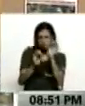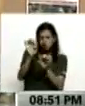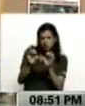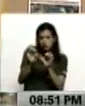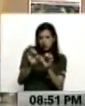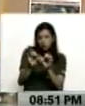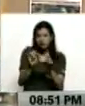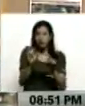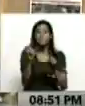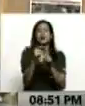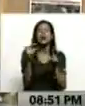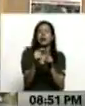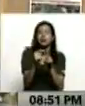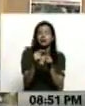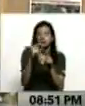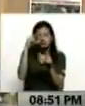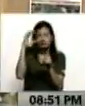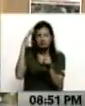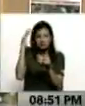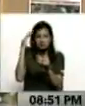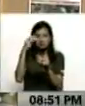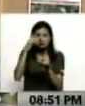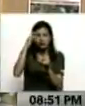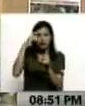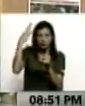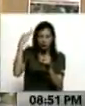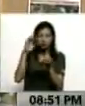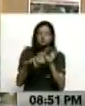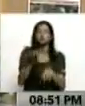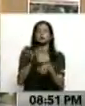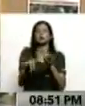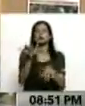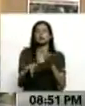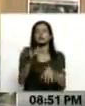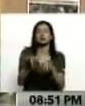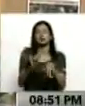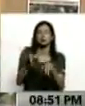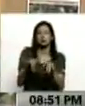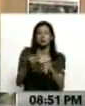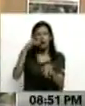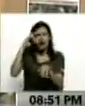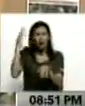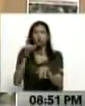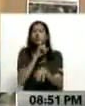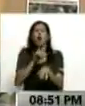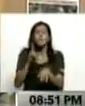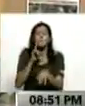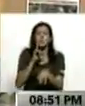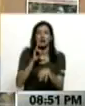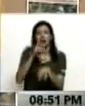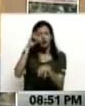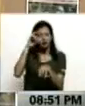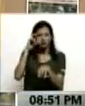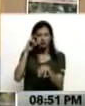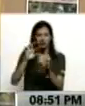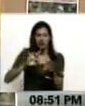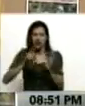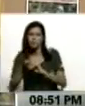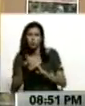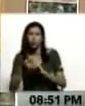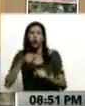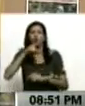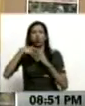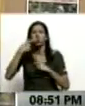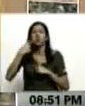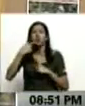gu cuando voy a escribir Ram El corrector me pone nido de Paloma de verdad